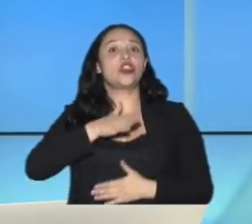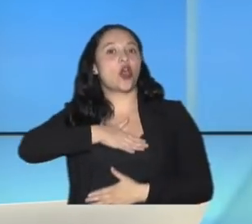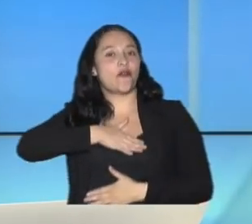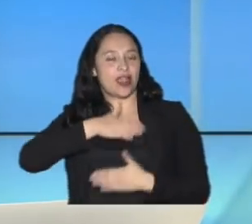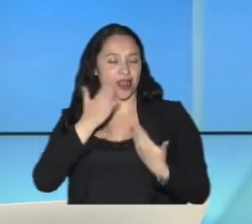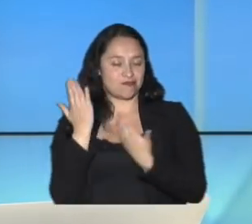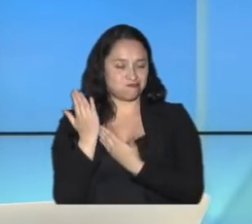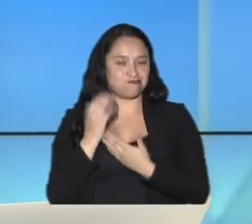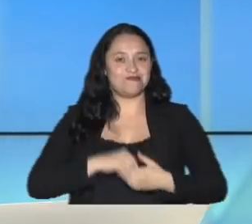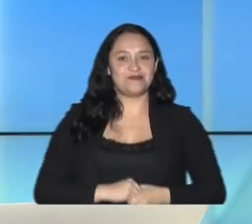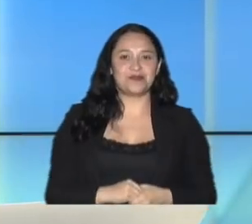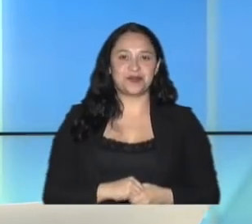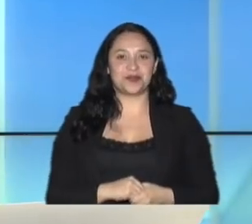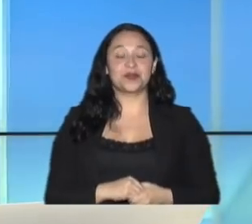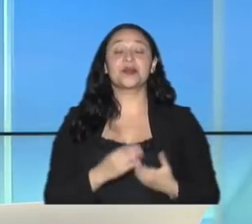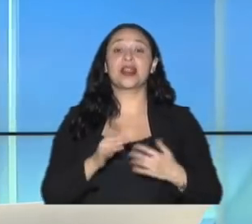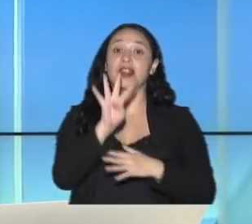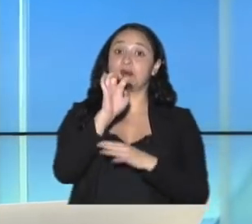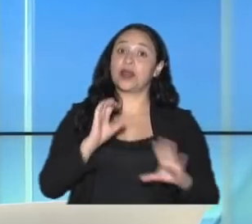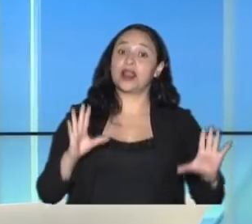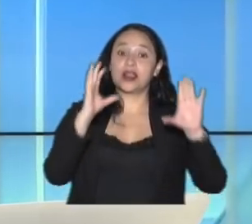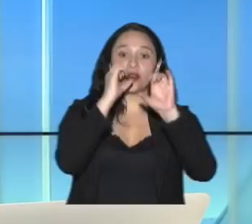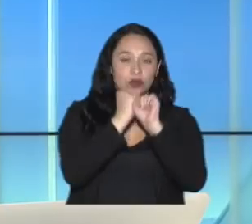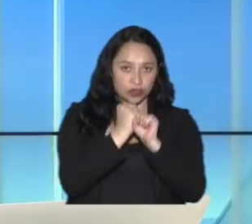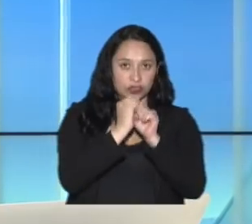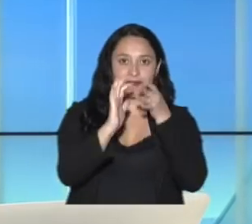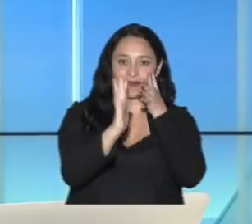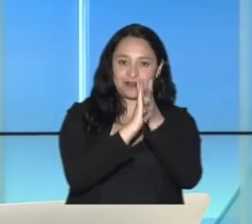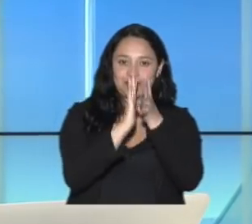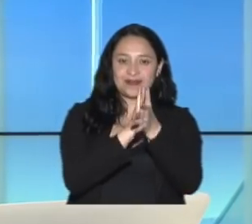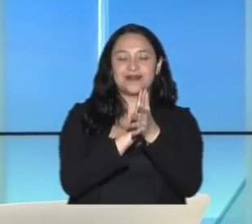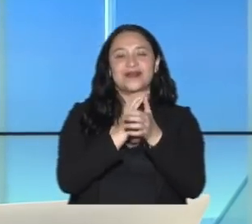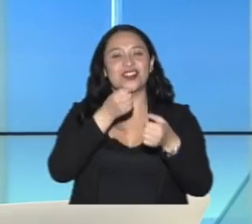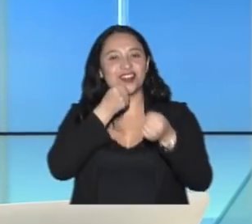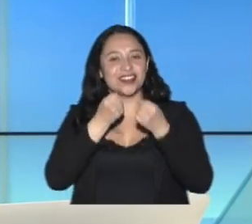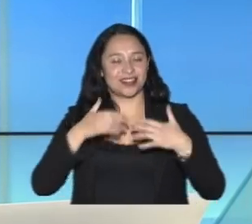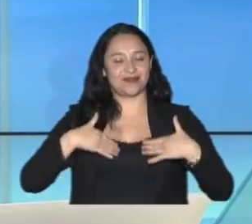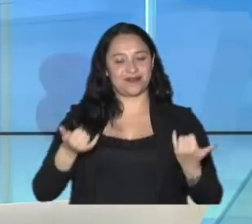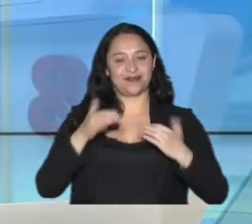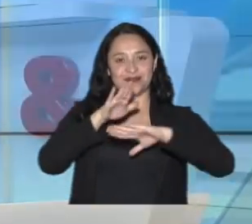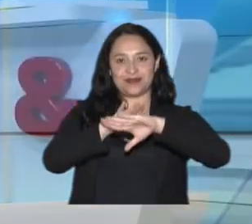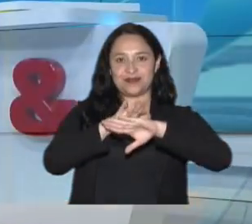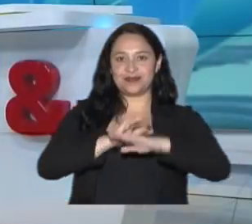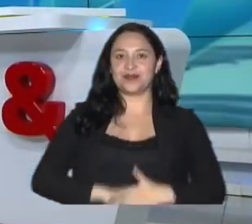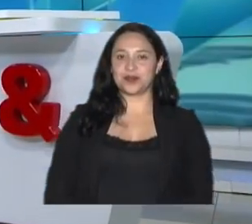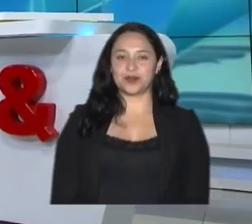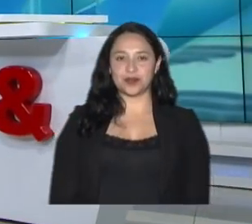a la señora Facilet y sus hijas y a las 9 de la noche una nueva emisión de noticias. Feliz tarde.